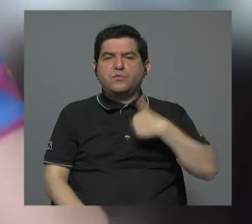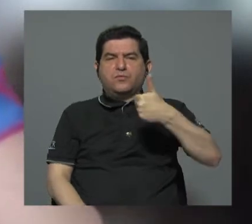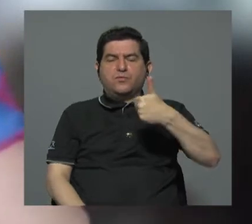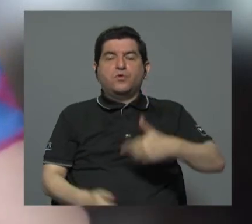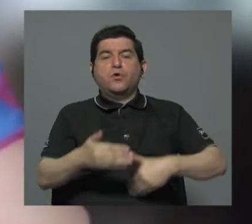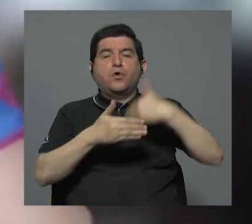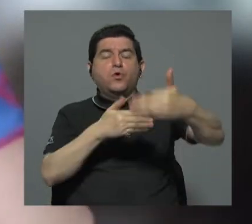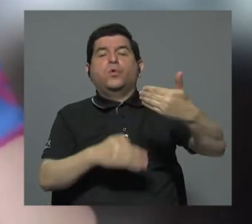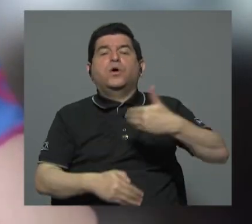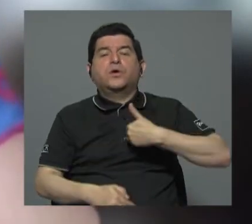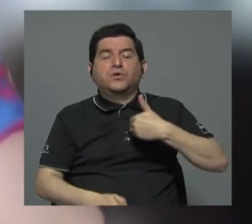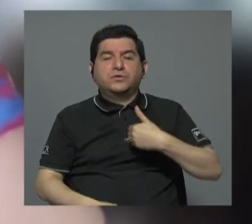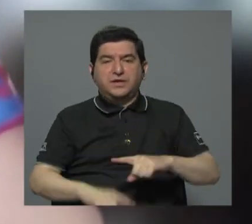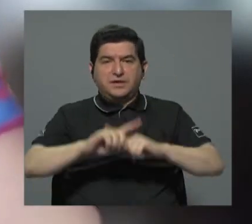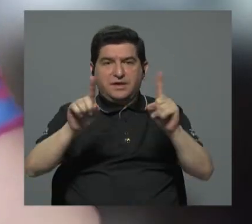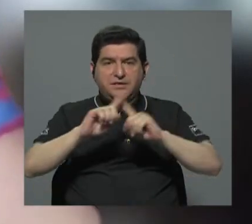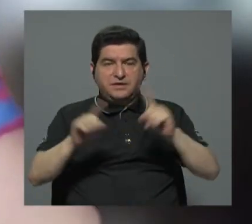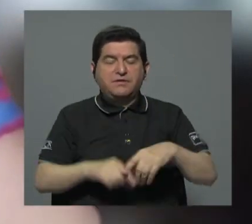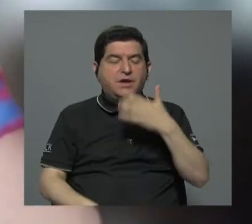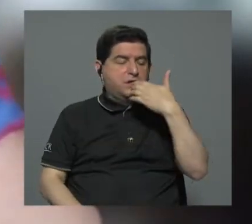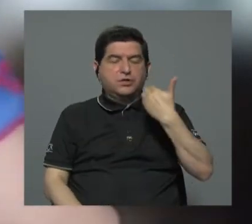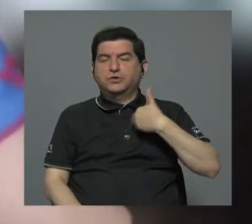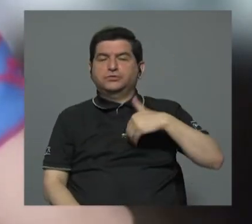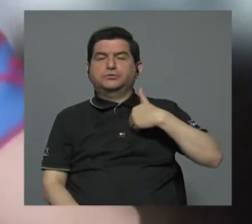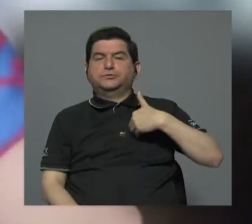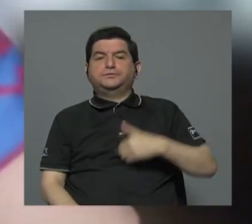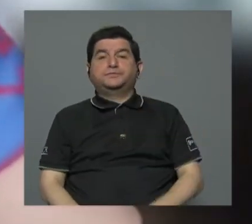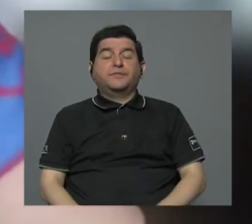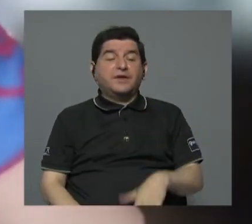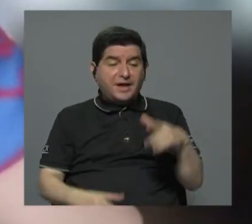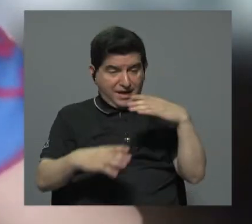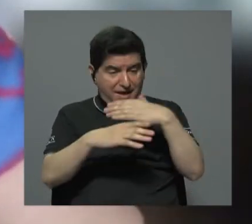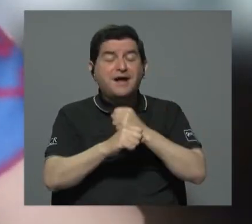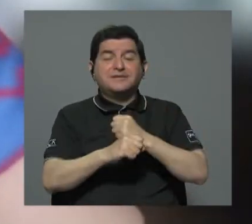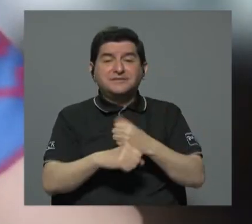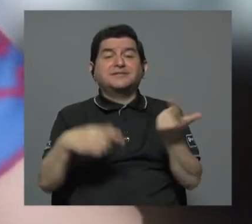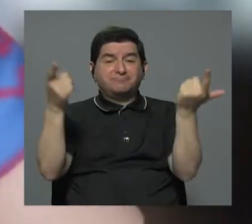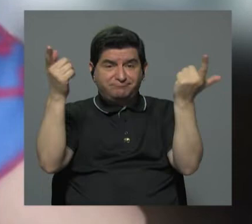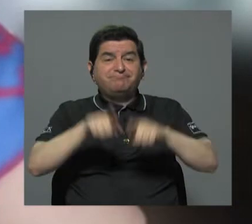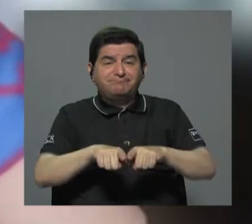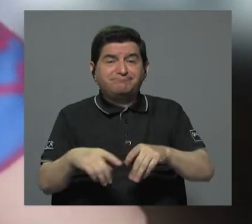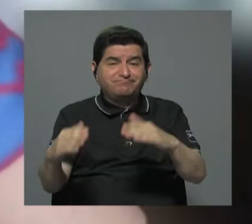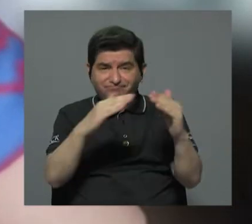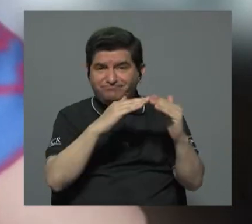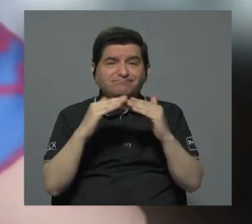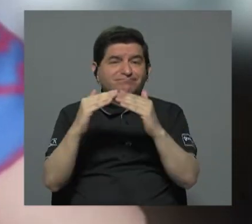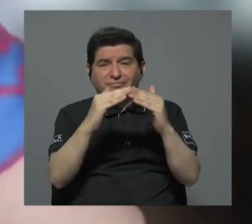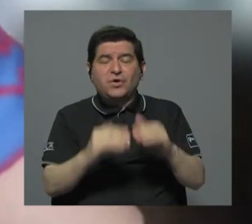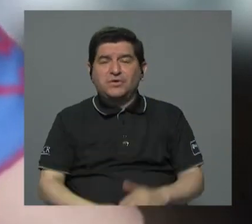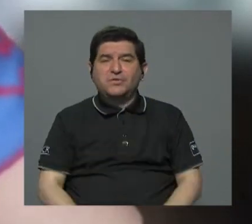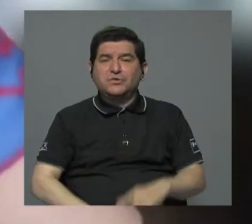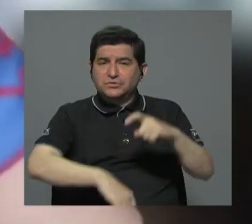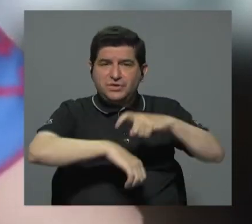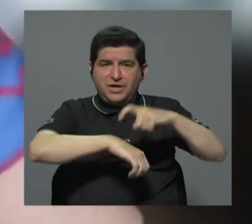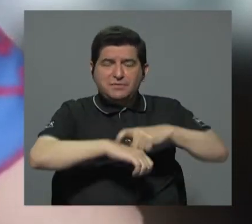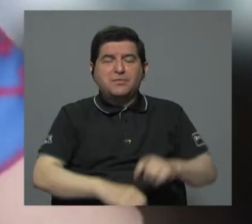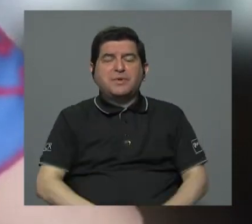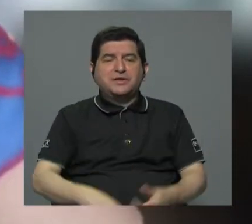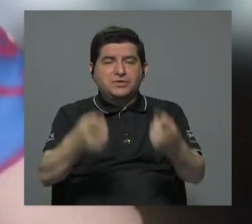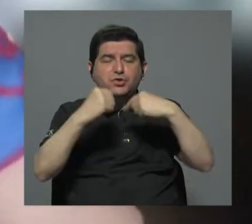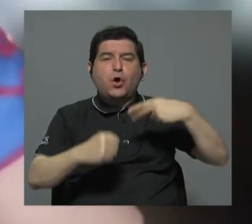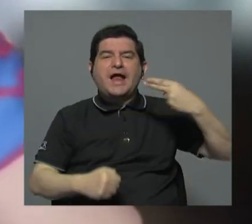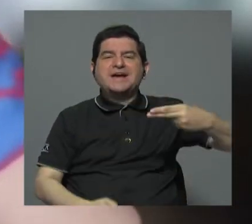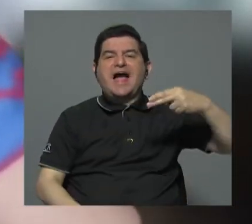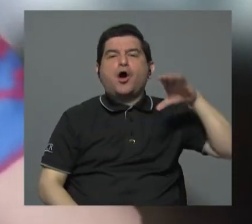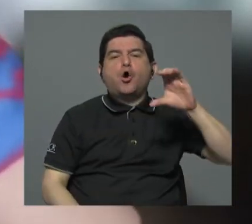luego recibir una serie de privilegios. Y eso es lo que hicieron, en este caso, los pueblos cuando llega Hernán Cortés.